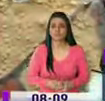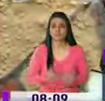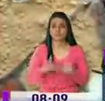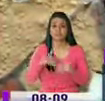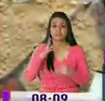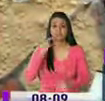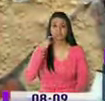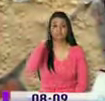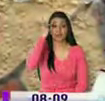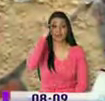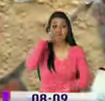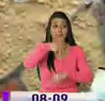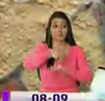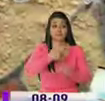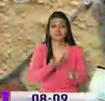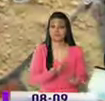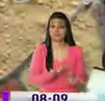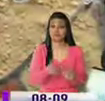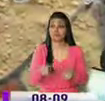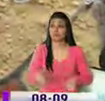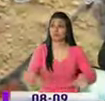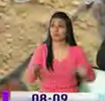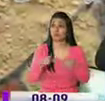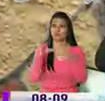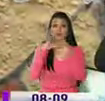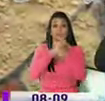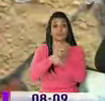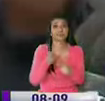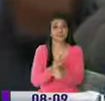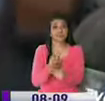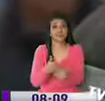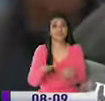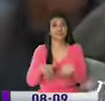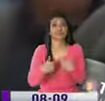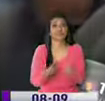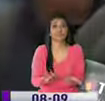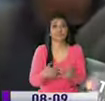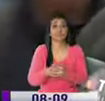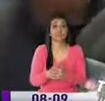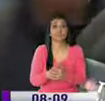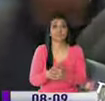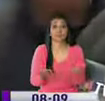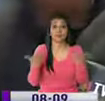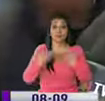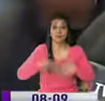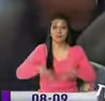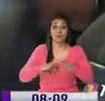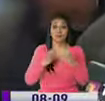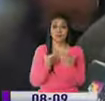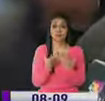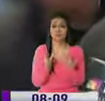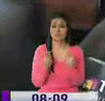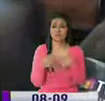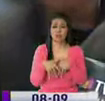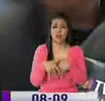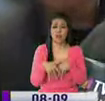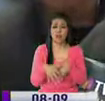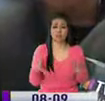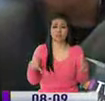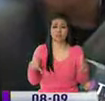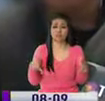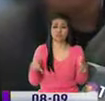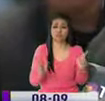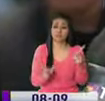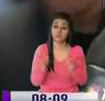de padres esperándoles porque el sector es un poco peligroso. A la salida hay demasiada aglomeración y hay personas que a veces no